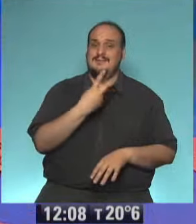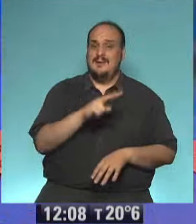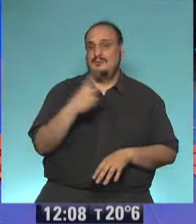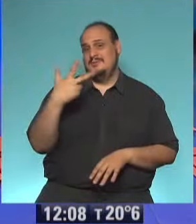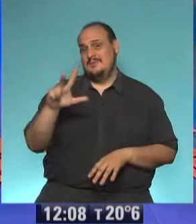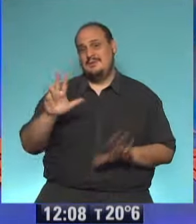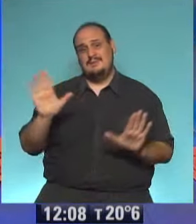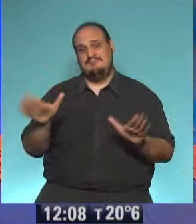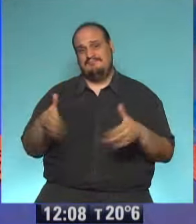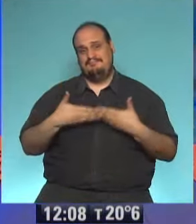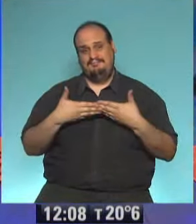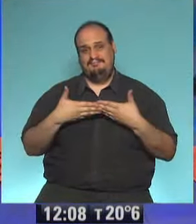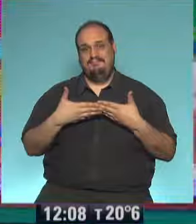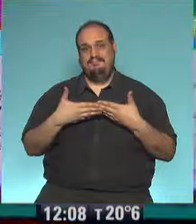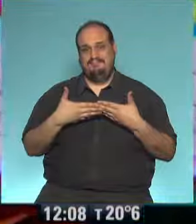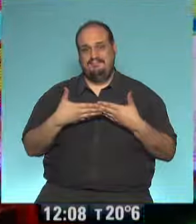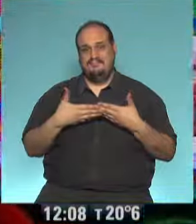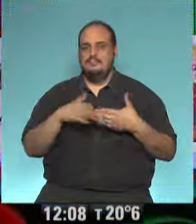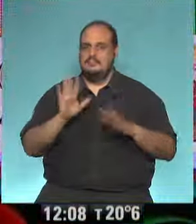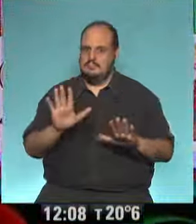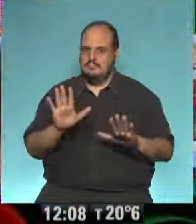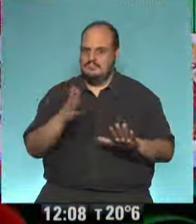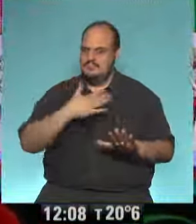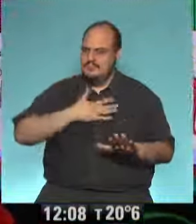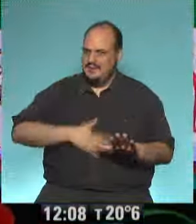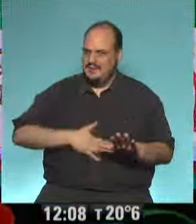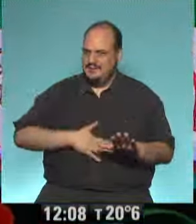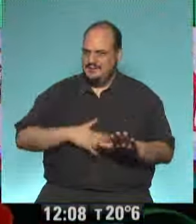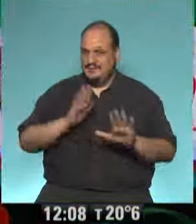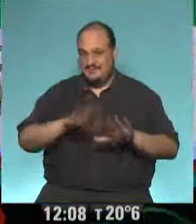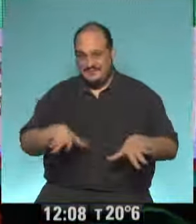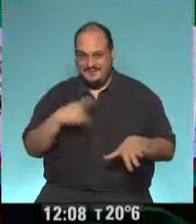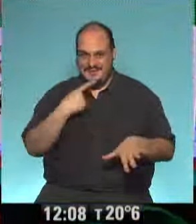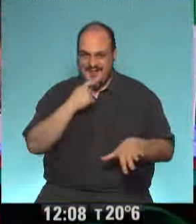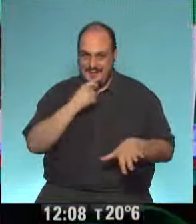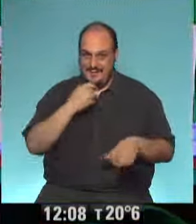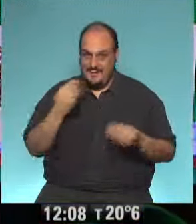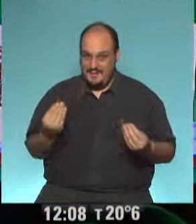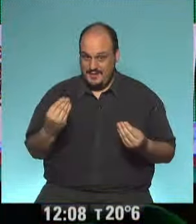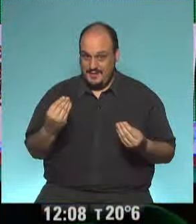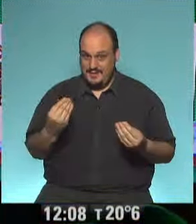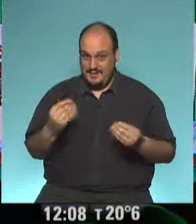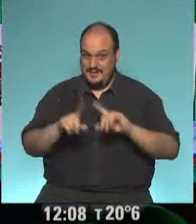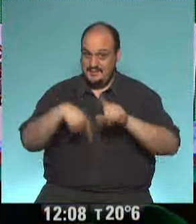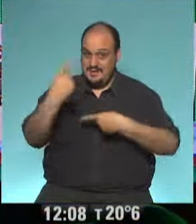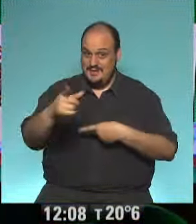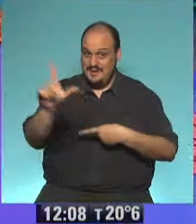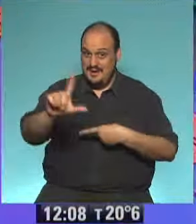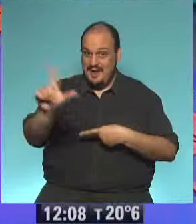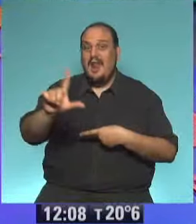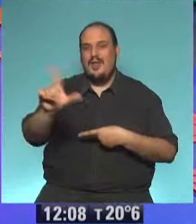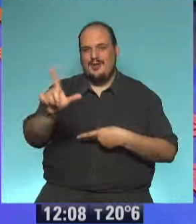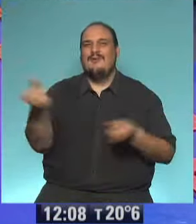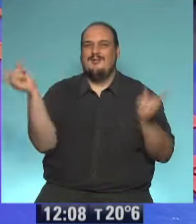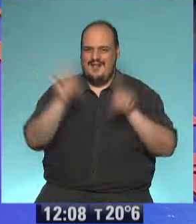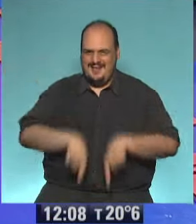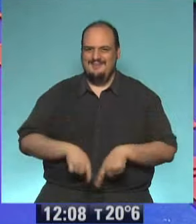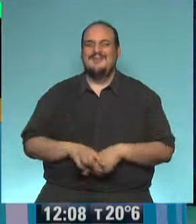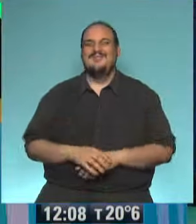segundo y tercero. Pero tranquilos, chicos y chicas, porque el